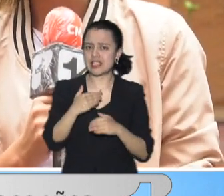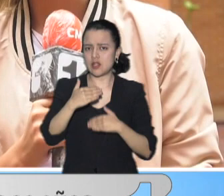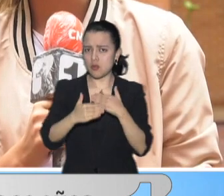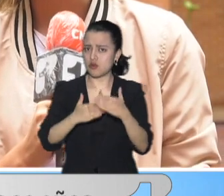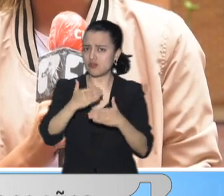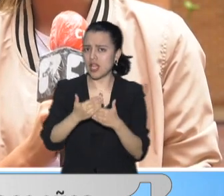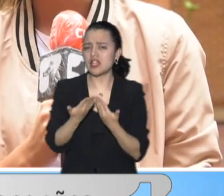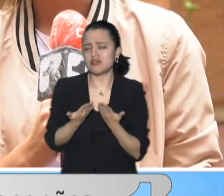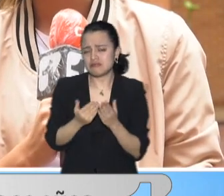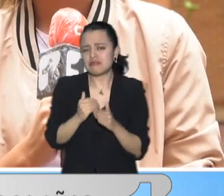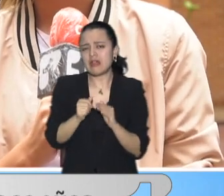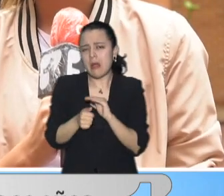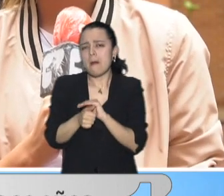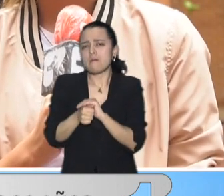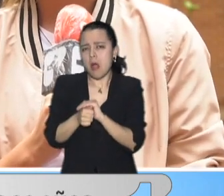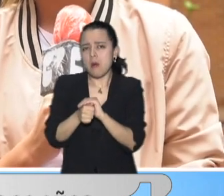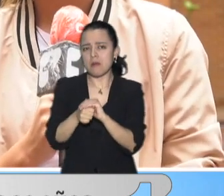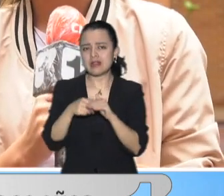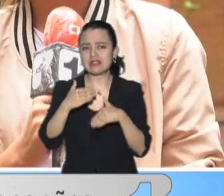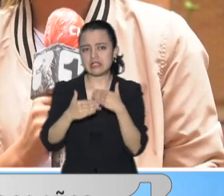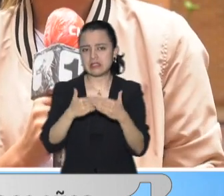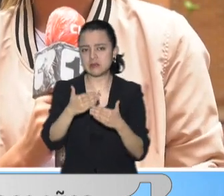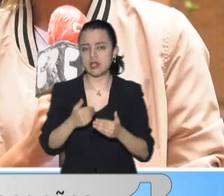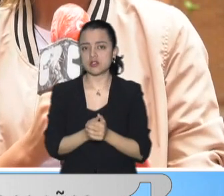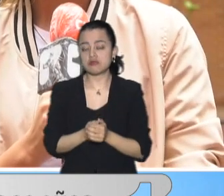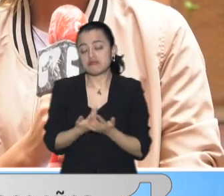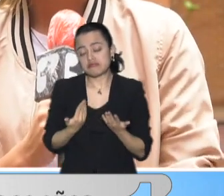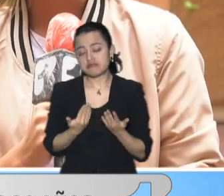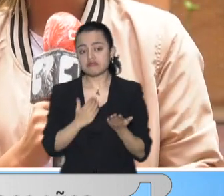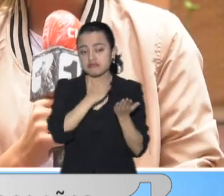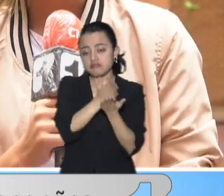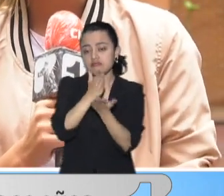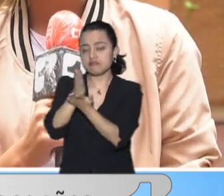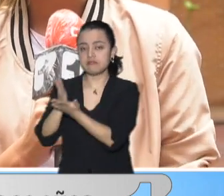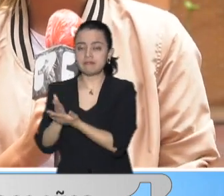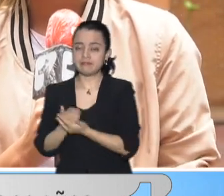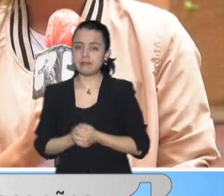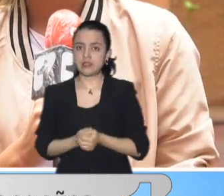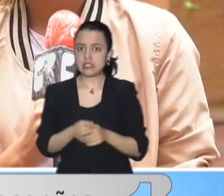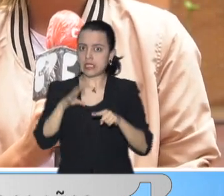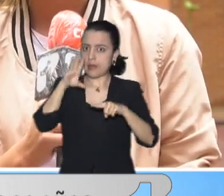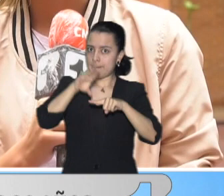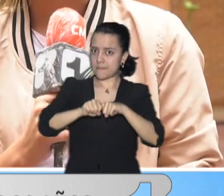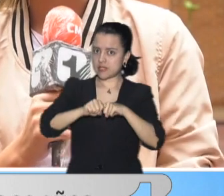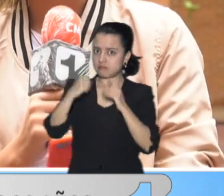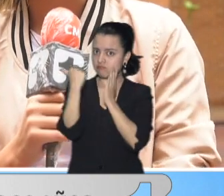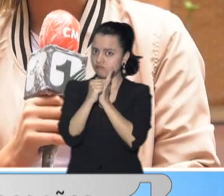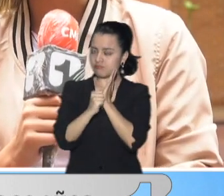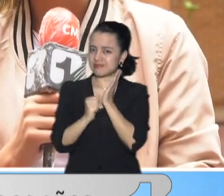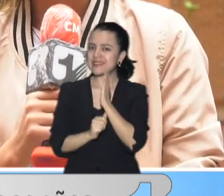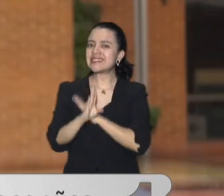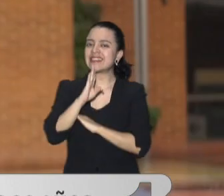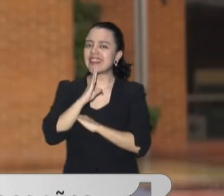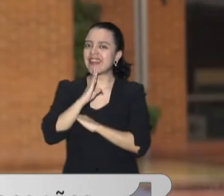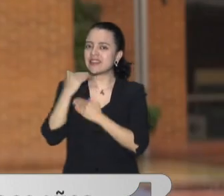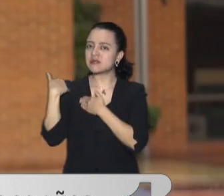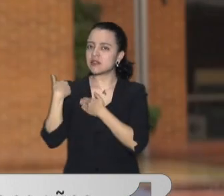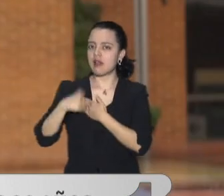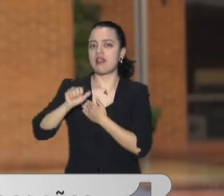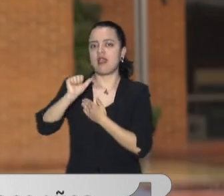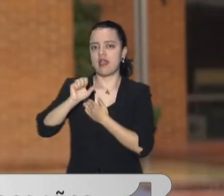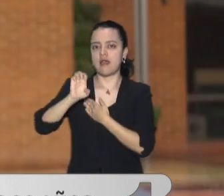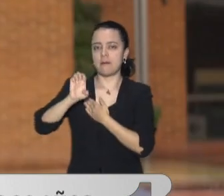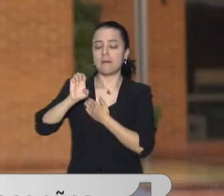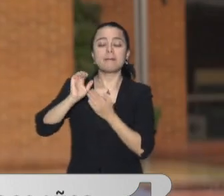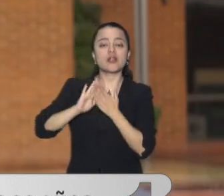vacunación o incluso en los mismos geriátricos o centros de paso. La planeación y el agendamiento lo va a realizar la EPS y las personas que